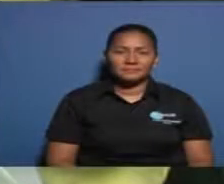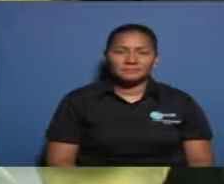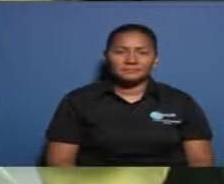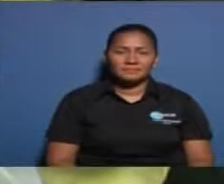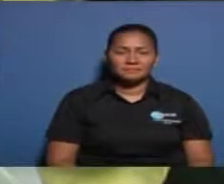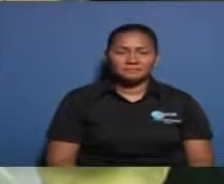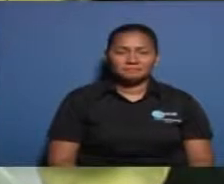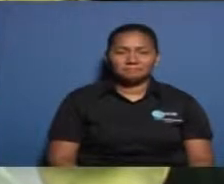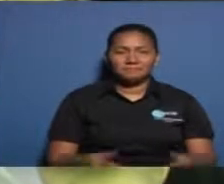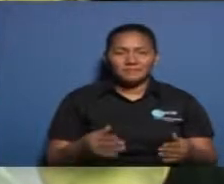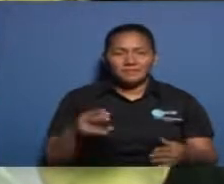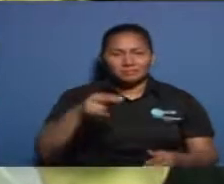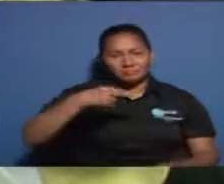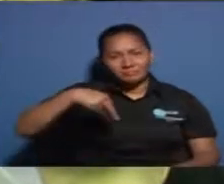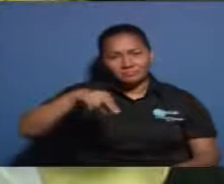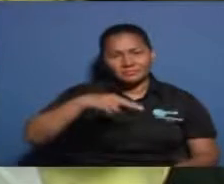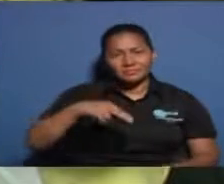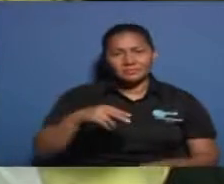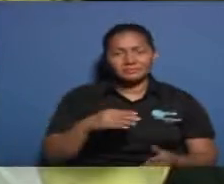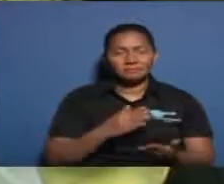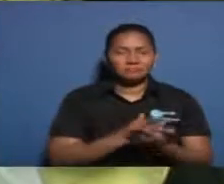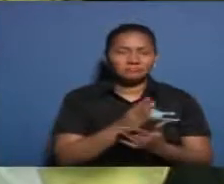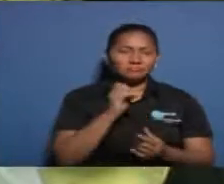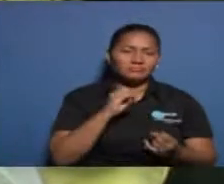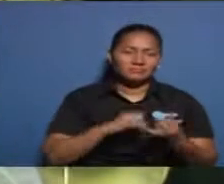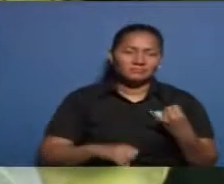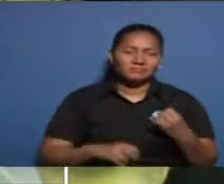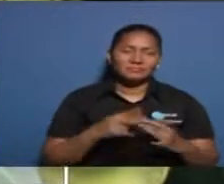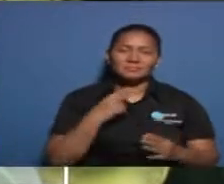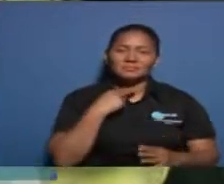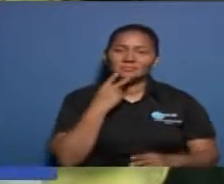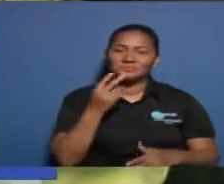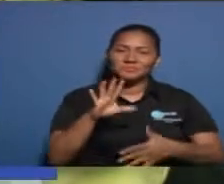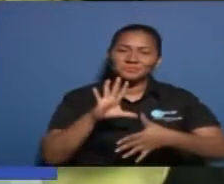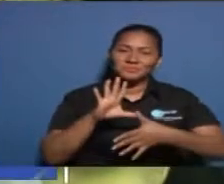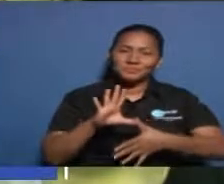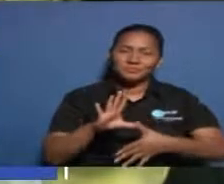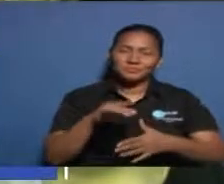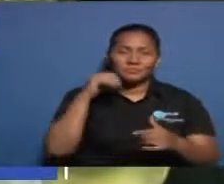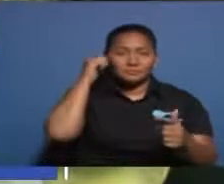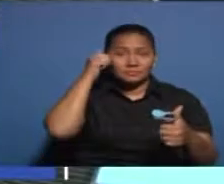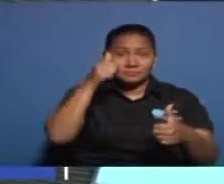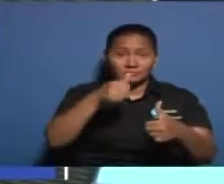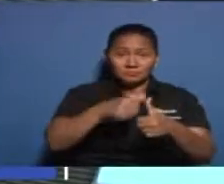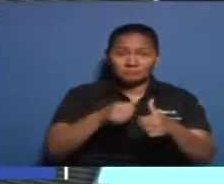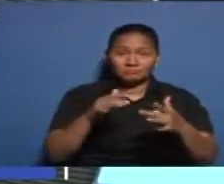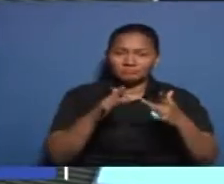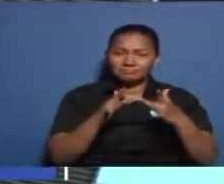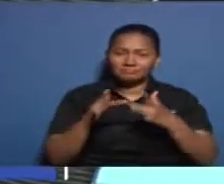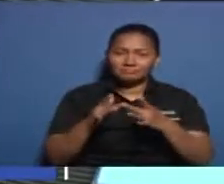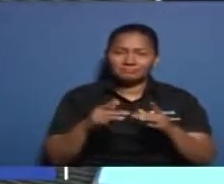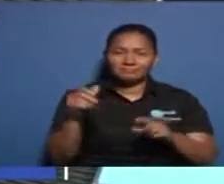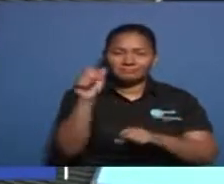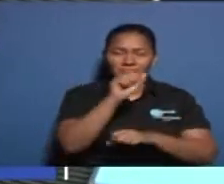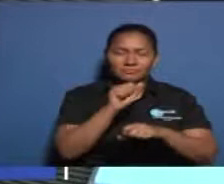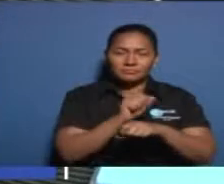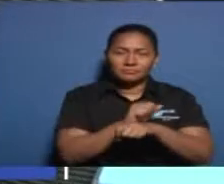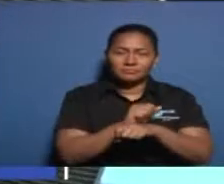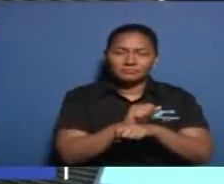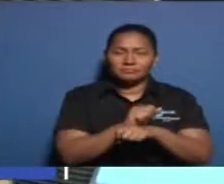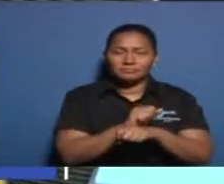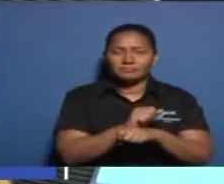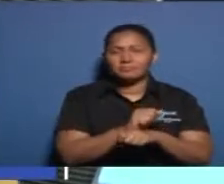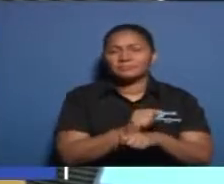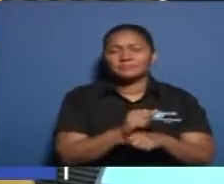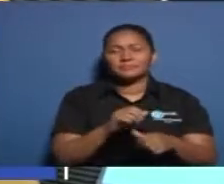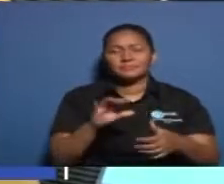bien estamos de vuelta ya en la parte final de este su programa en la voz de la recordamos nuestras redes sociales en twitter e instagram ud las oficial